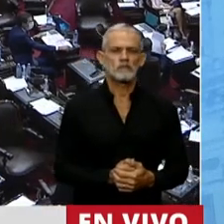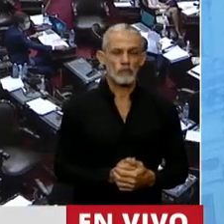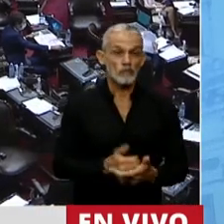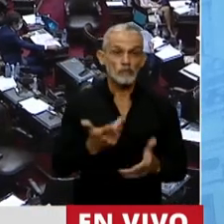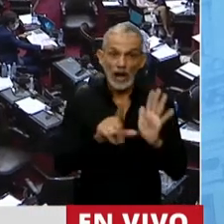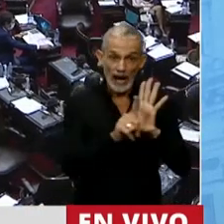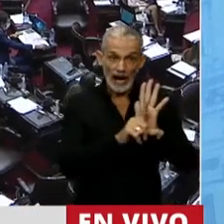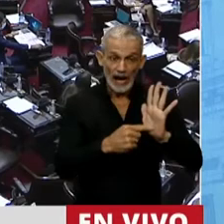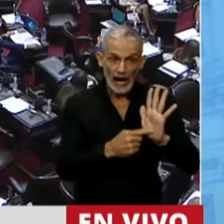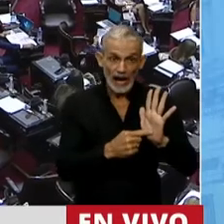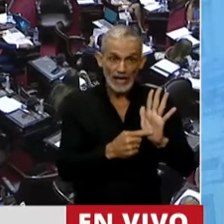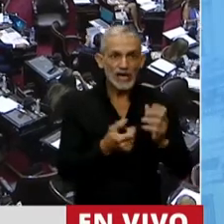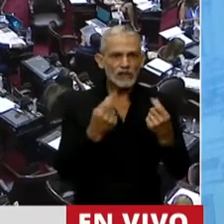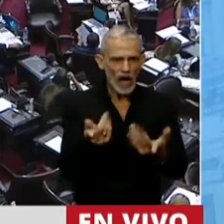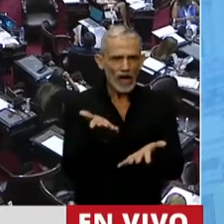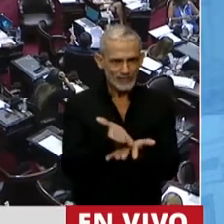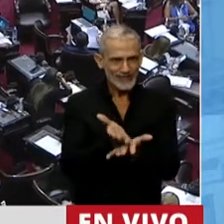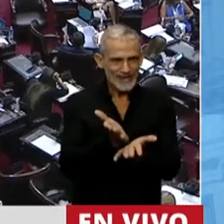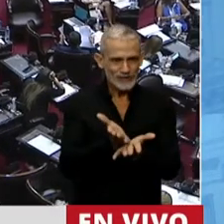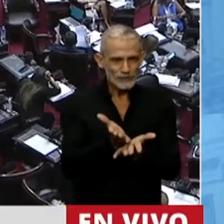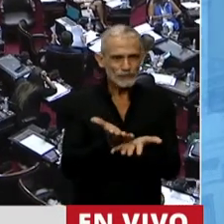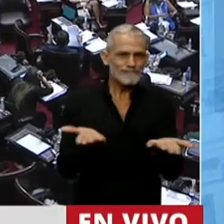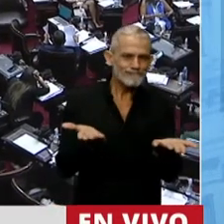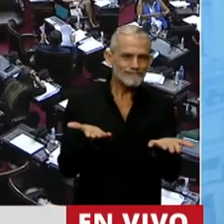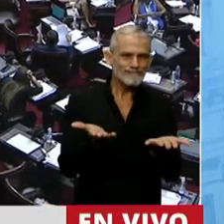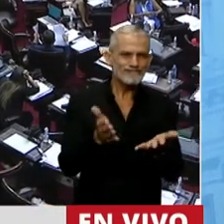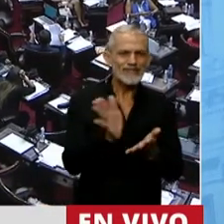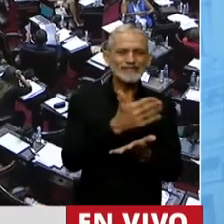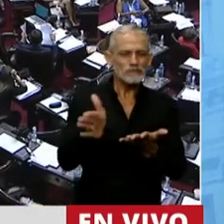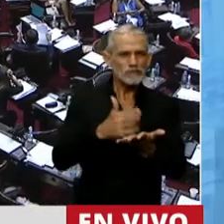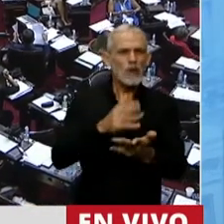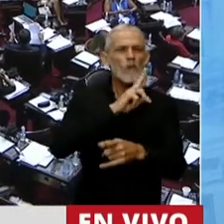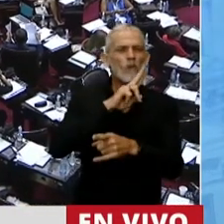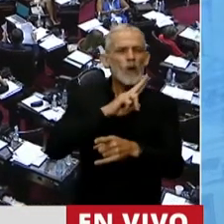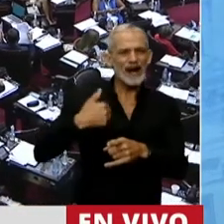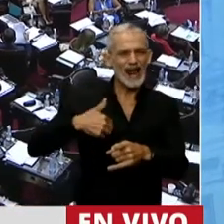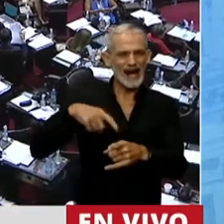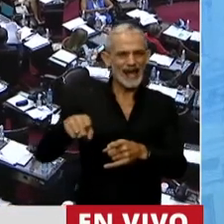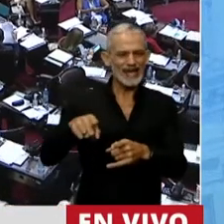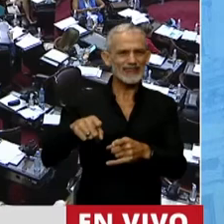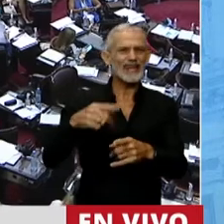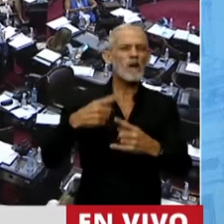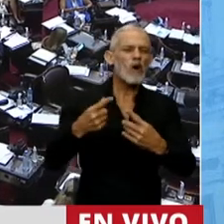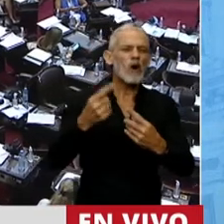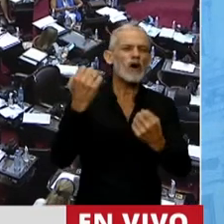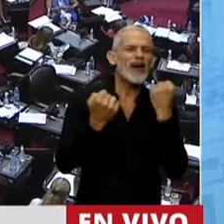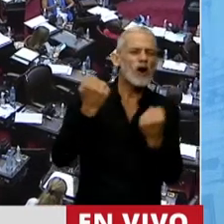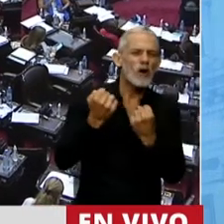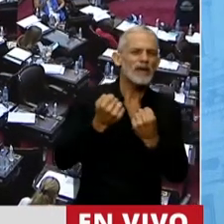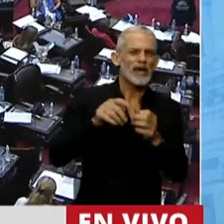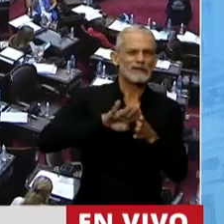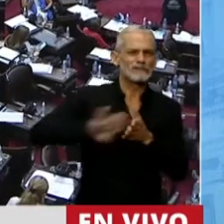una ley que conculcaba derechos que discriminaba claramente a miles de mujeres en la argentina por su condición económica